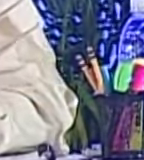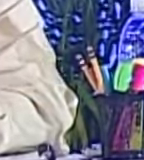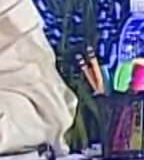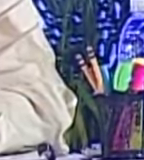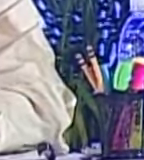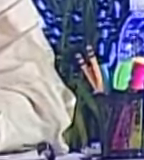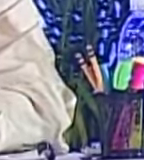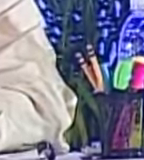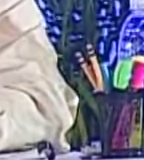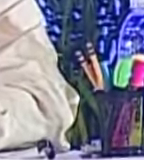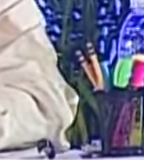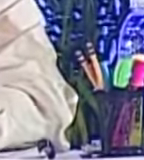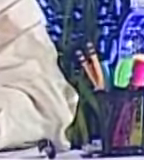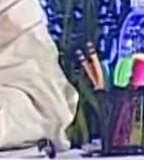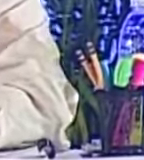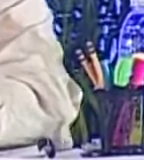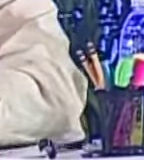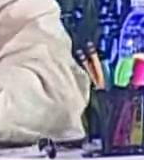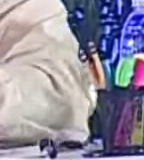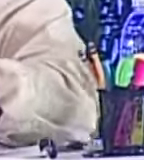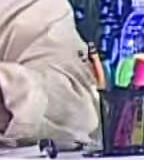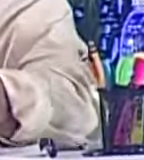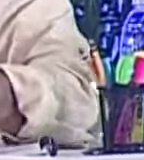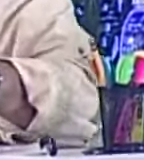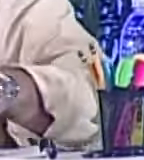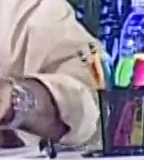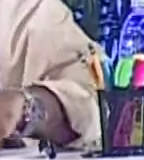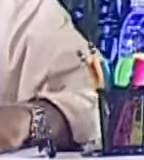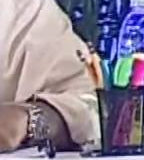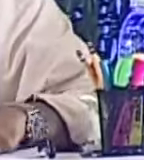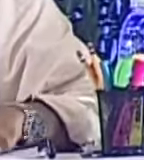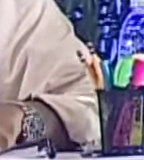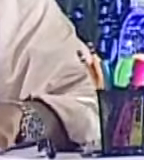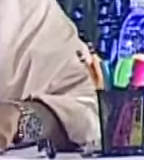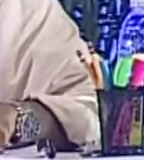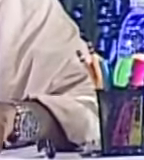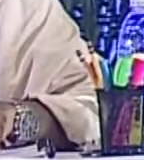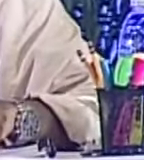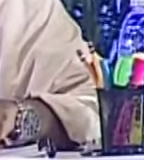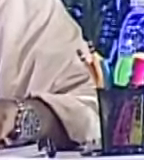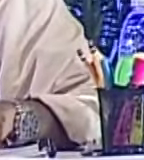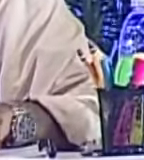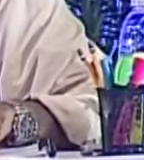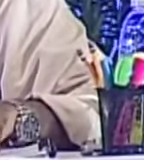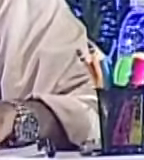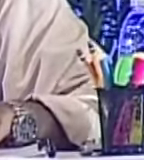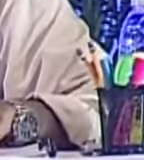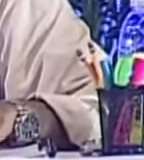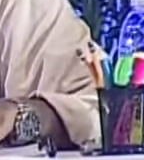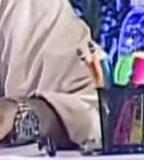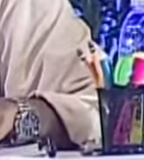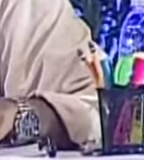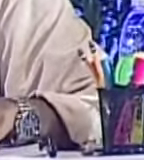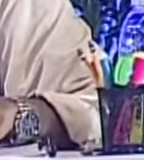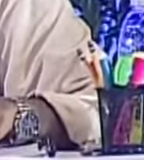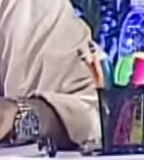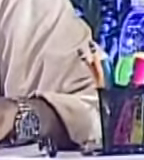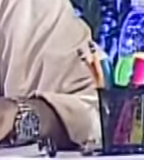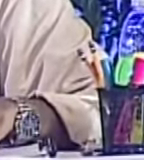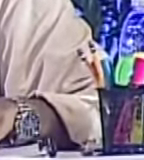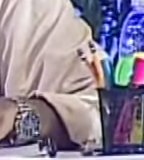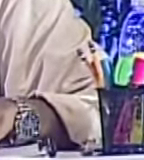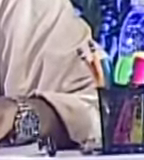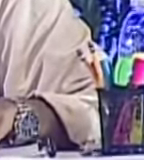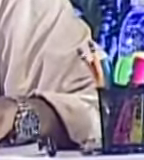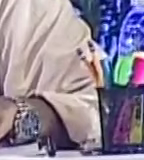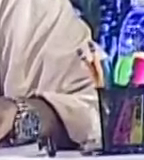les recuerdo, debemos enfrentar con la verdad, Luis José, Luis José, Luis José, con la verdad,